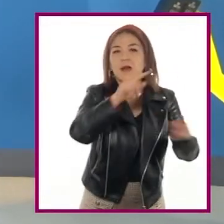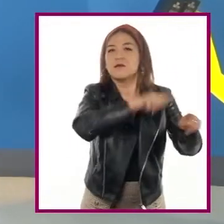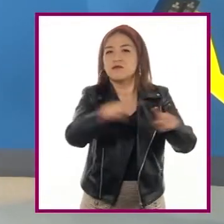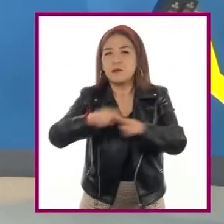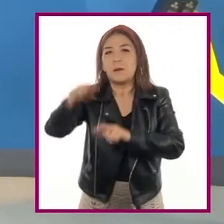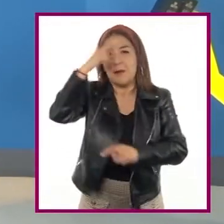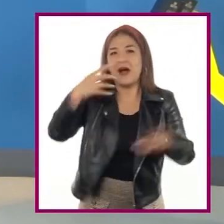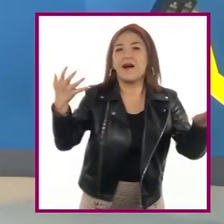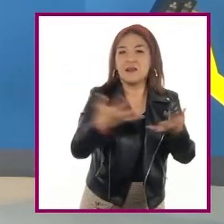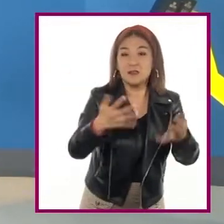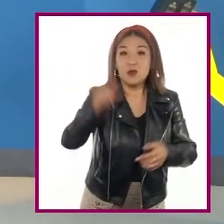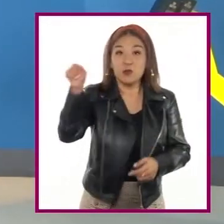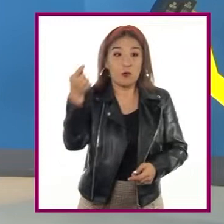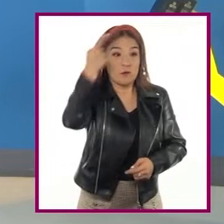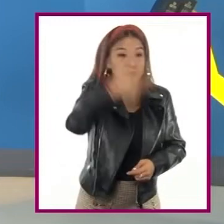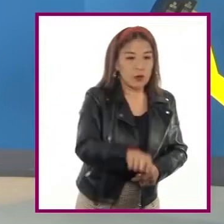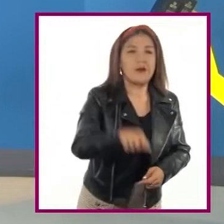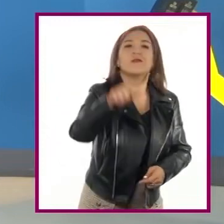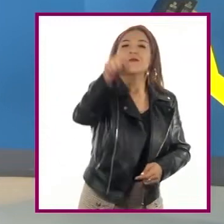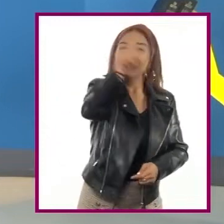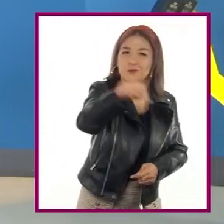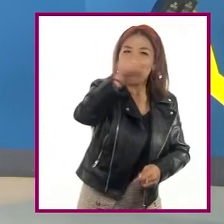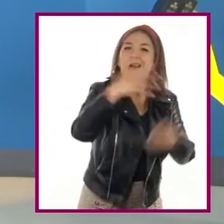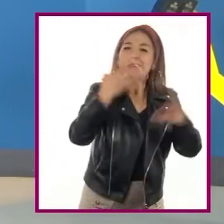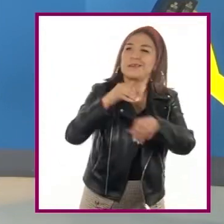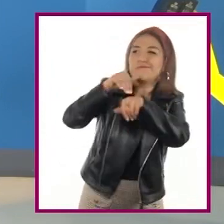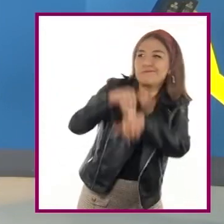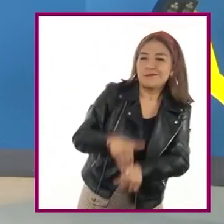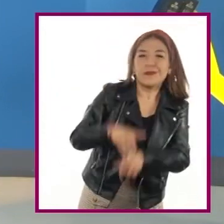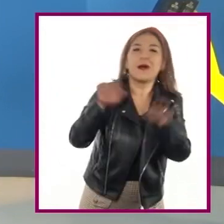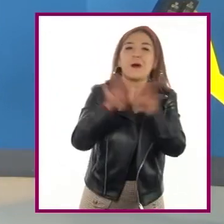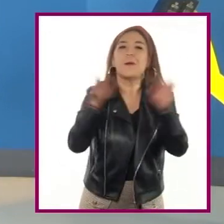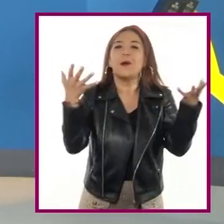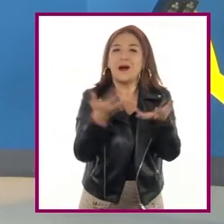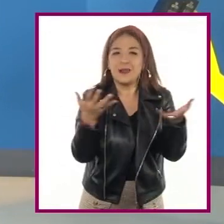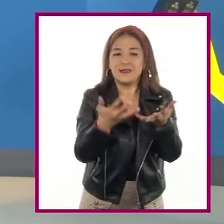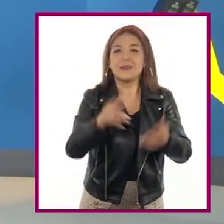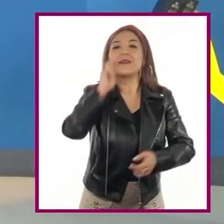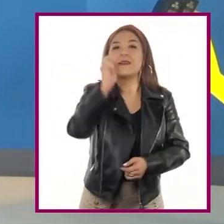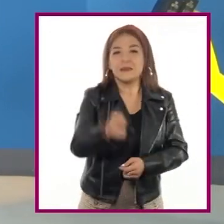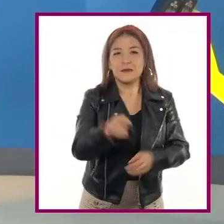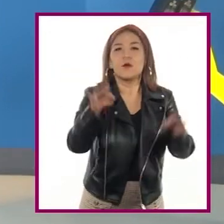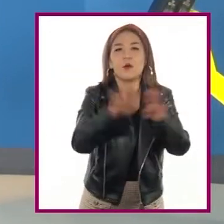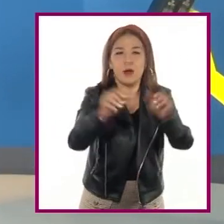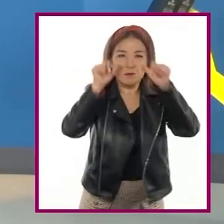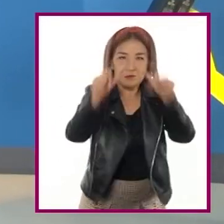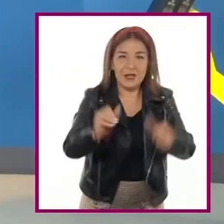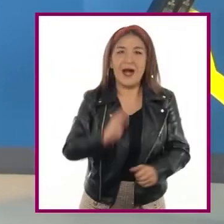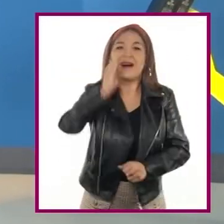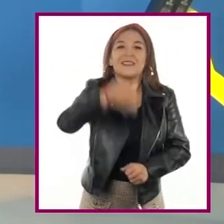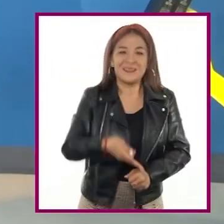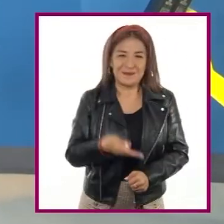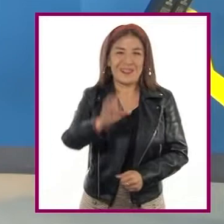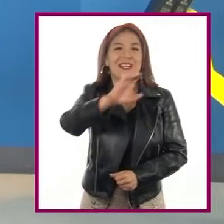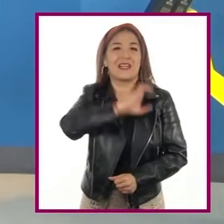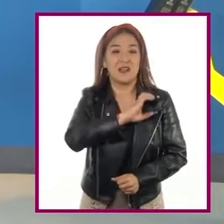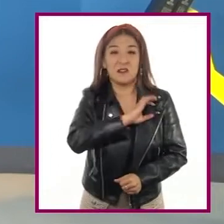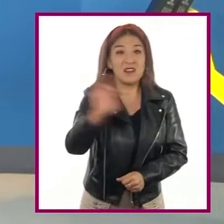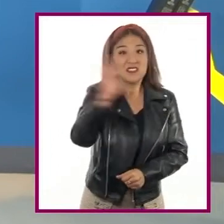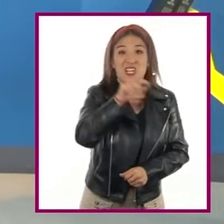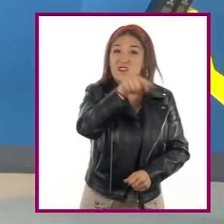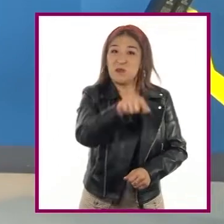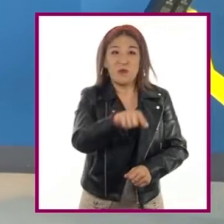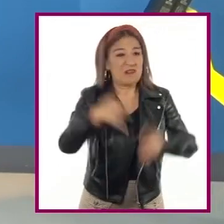ustedes obedecían cuando actuaban como se les pedía. Recibían a cambio su aceptación y su cariño. Cuando no,